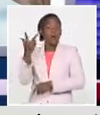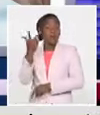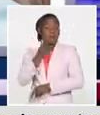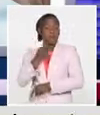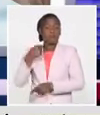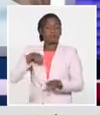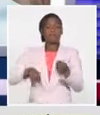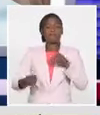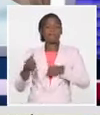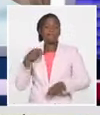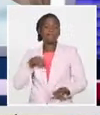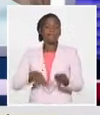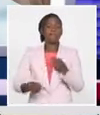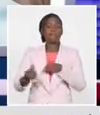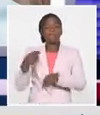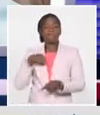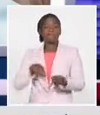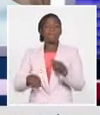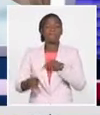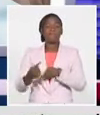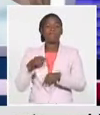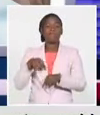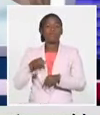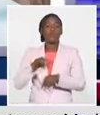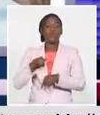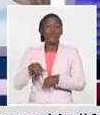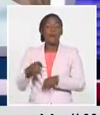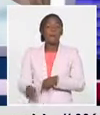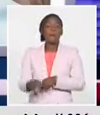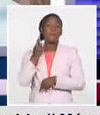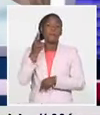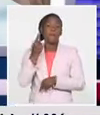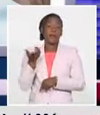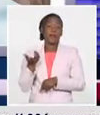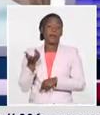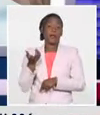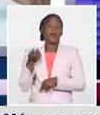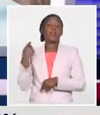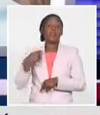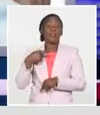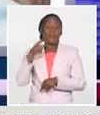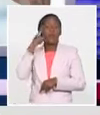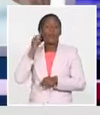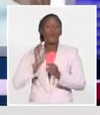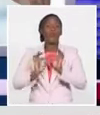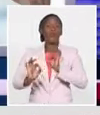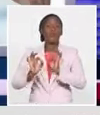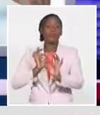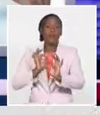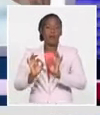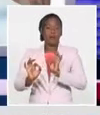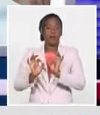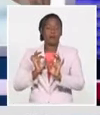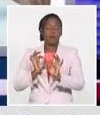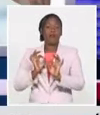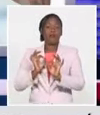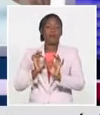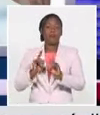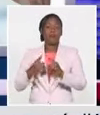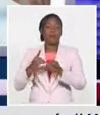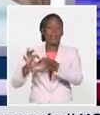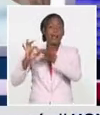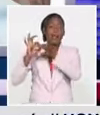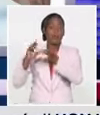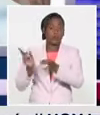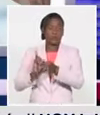esos anticuerpos tienen una calidad que son anticuerpos neutralizantes. Y es por esto que quizás él no haya tenido una enfermedad dada la gravedad.